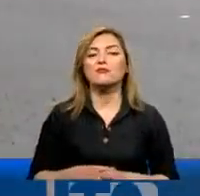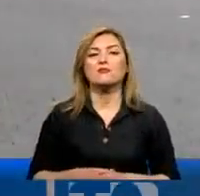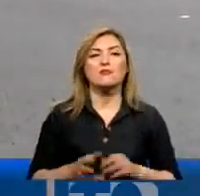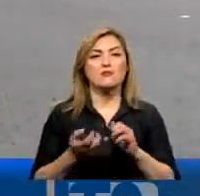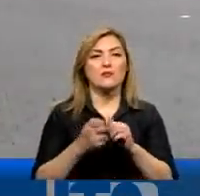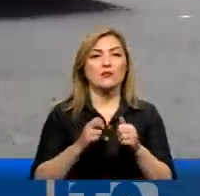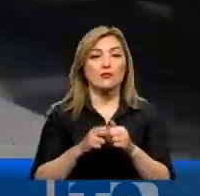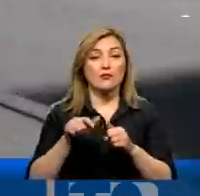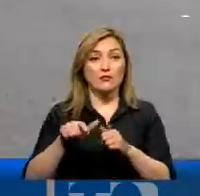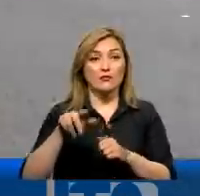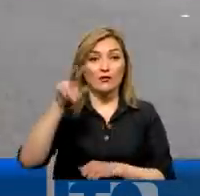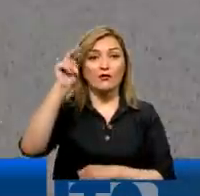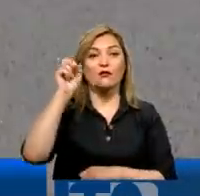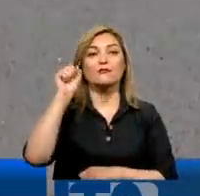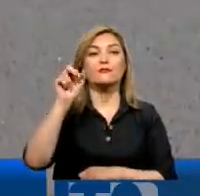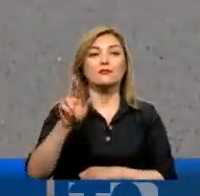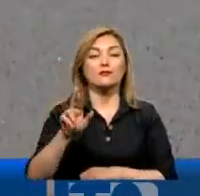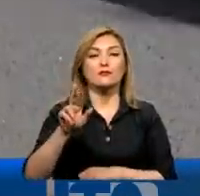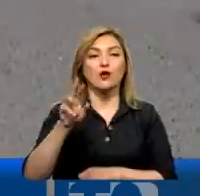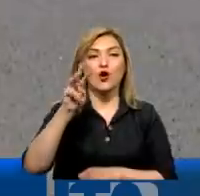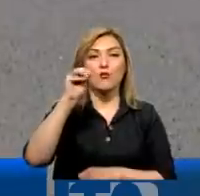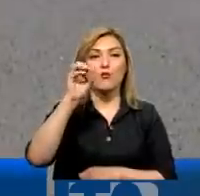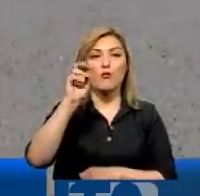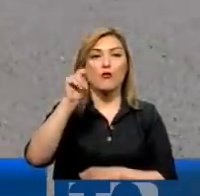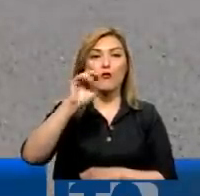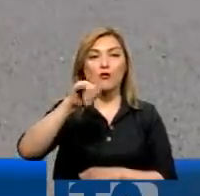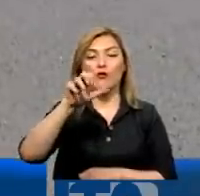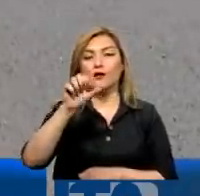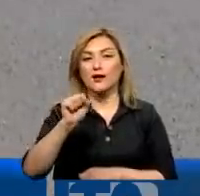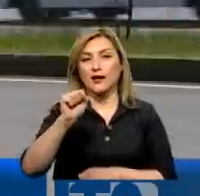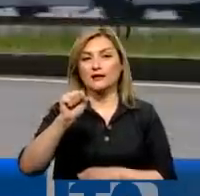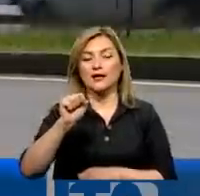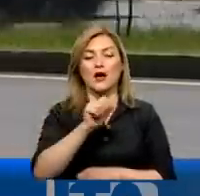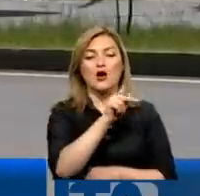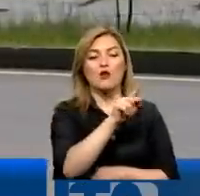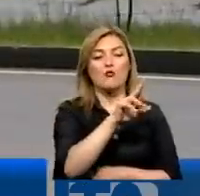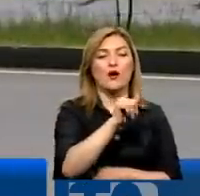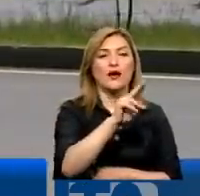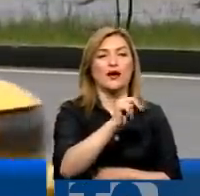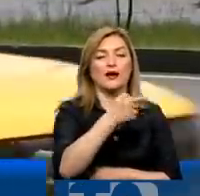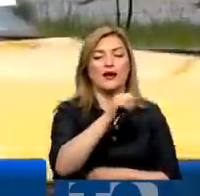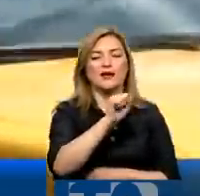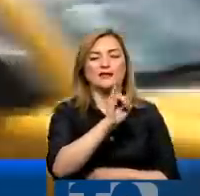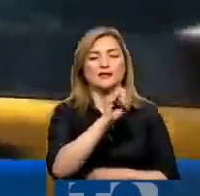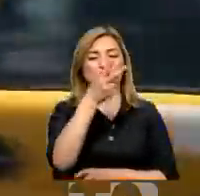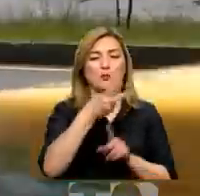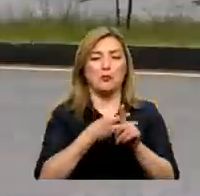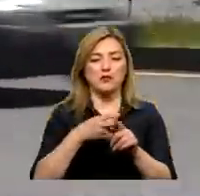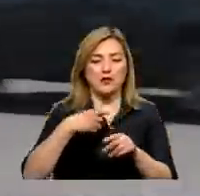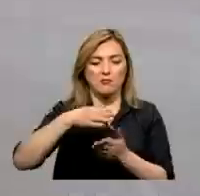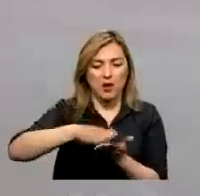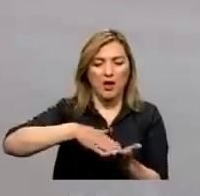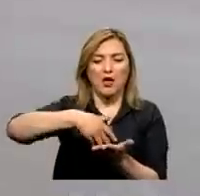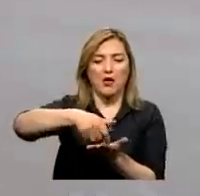en el carril en sentido norte-sur, desde Monjas hasta la Loma de Puengasí. La obra quedó inconclusa desde hace 2 meses, que